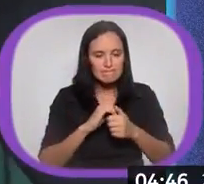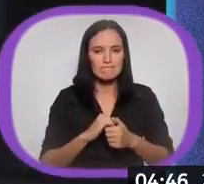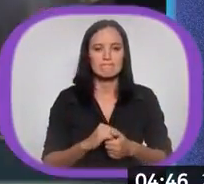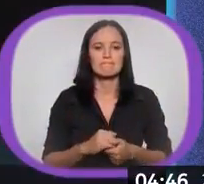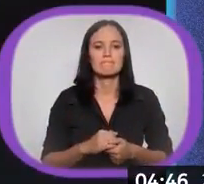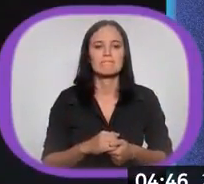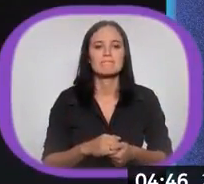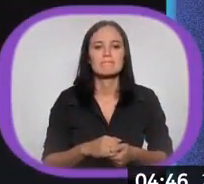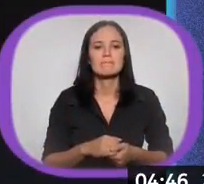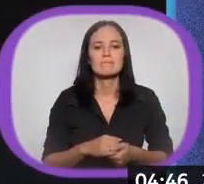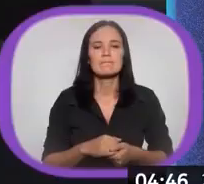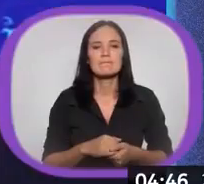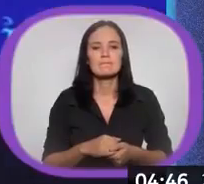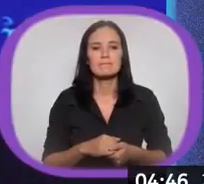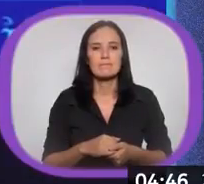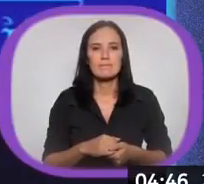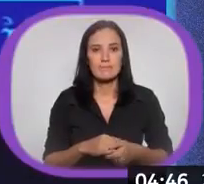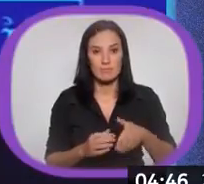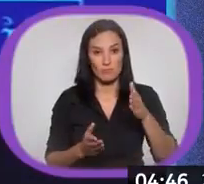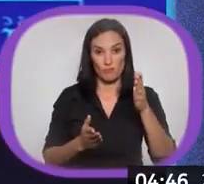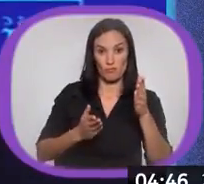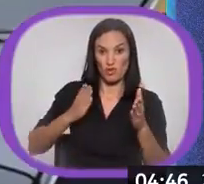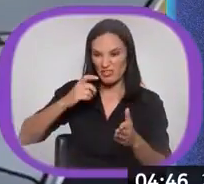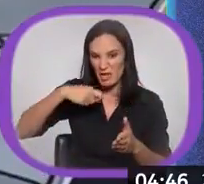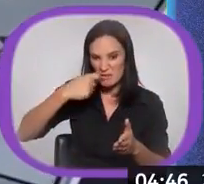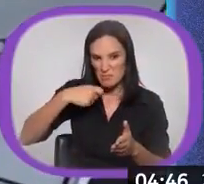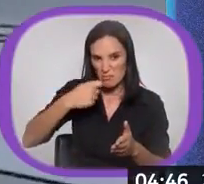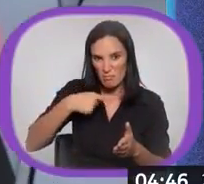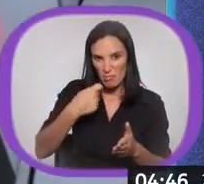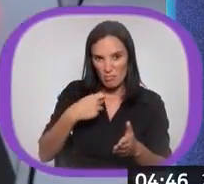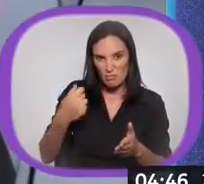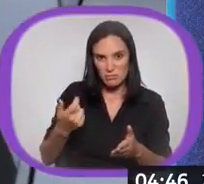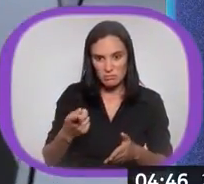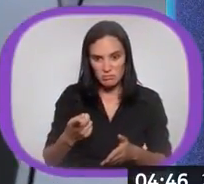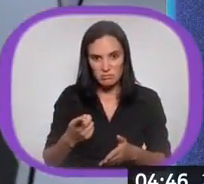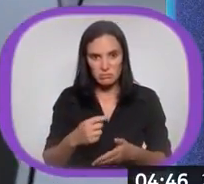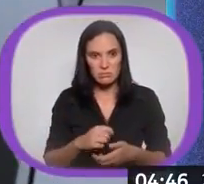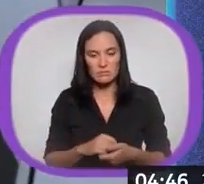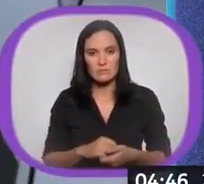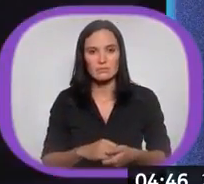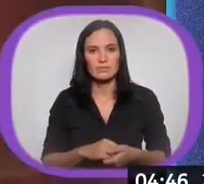Cero firmas maximales detectadas. ¡Robots bestia irse! ¡No!